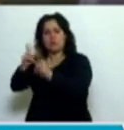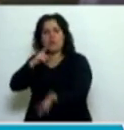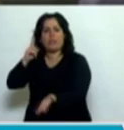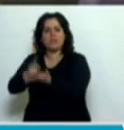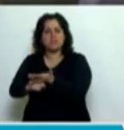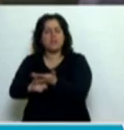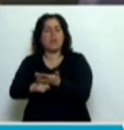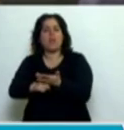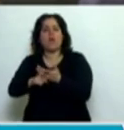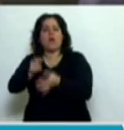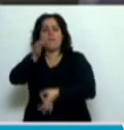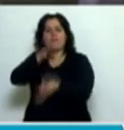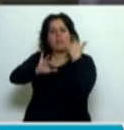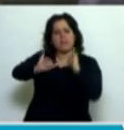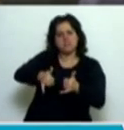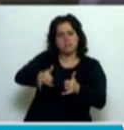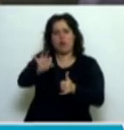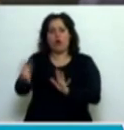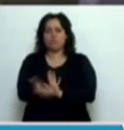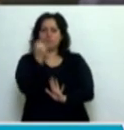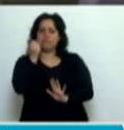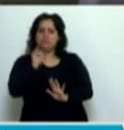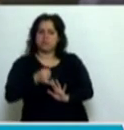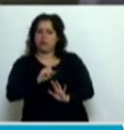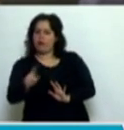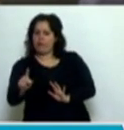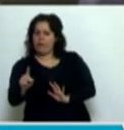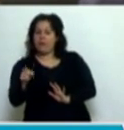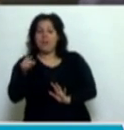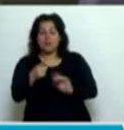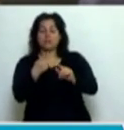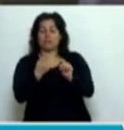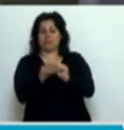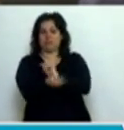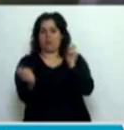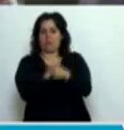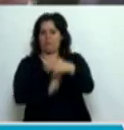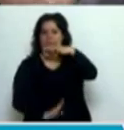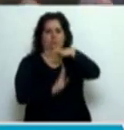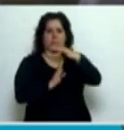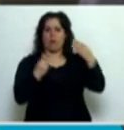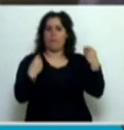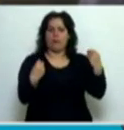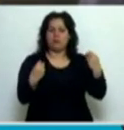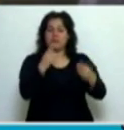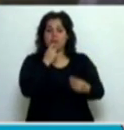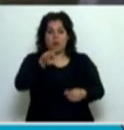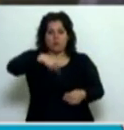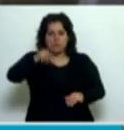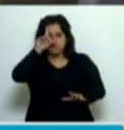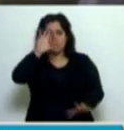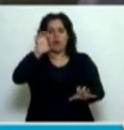su venta o su disposición. Ese es un cambio fundamental, porque si recordamos, esas